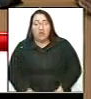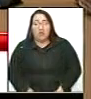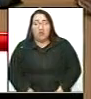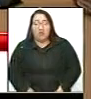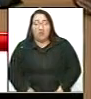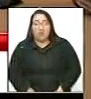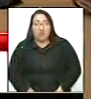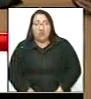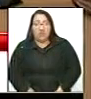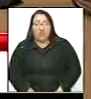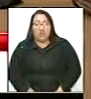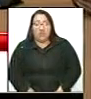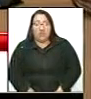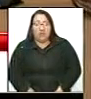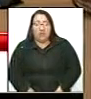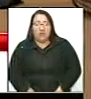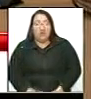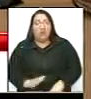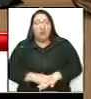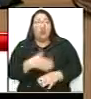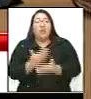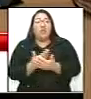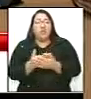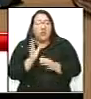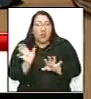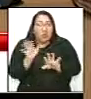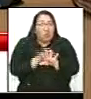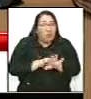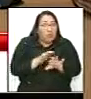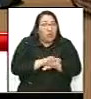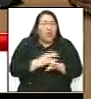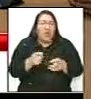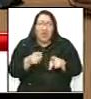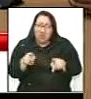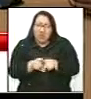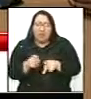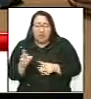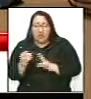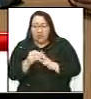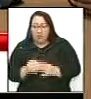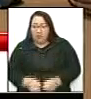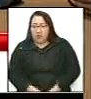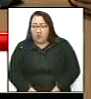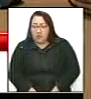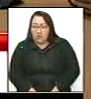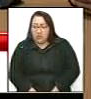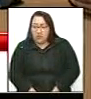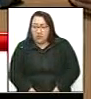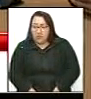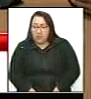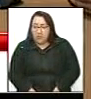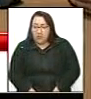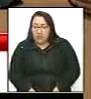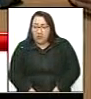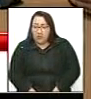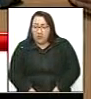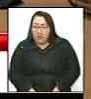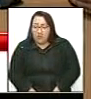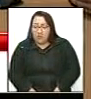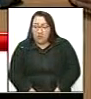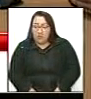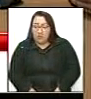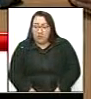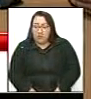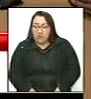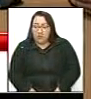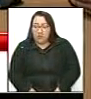el caso de la propuesta del encubrimiento, y tiene que ver mucho porque en este extremo, presidente, tenemos que